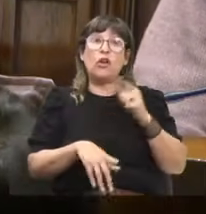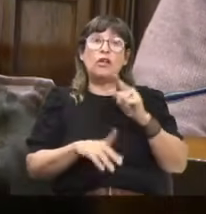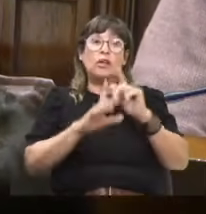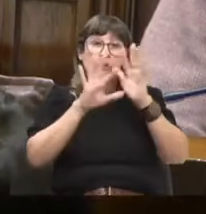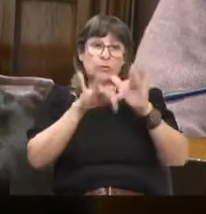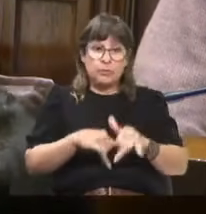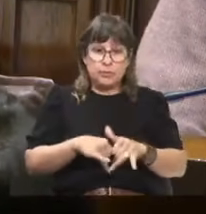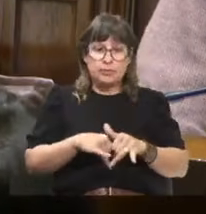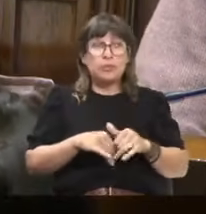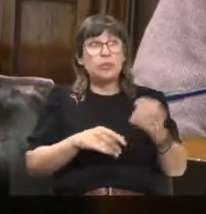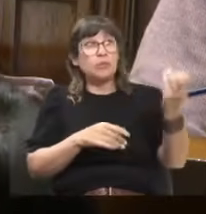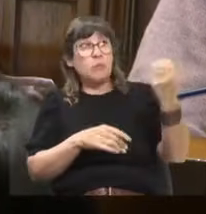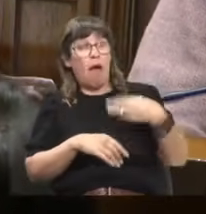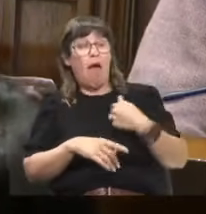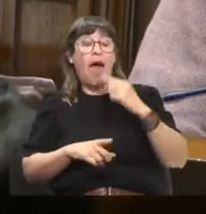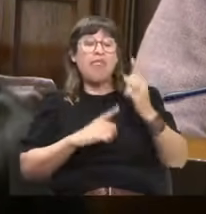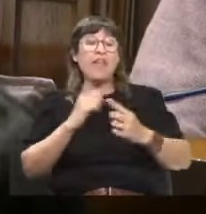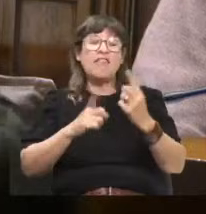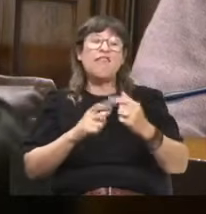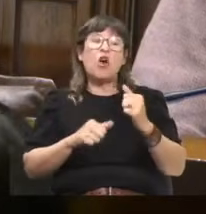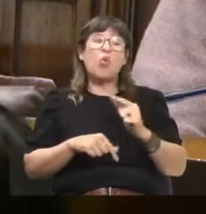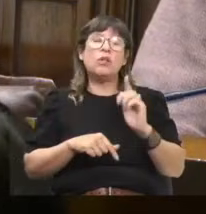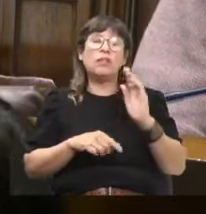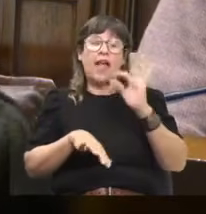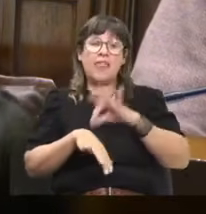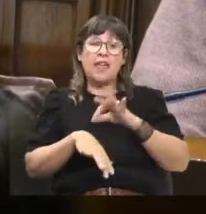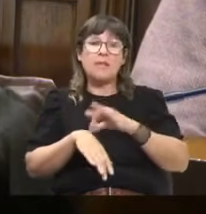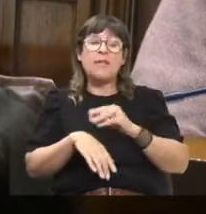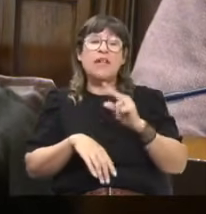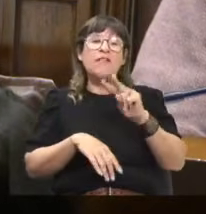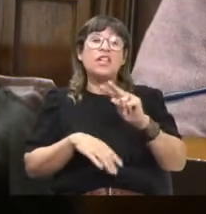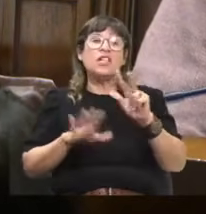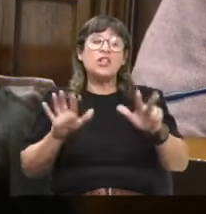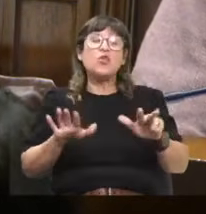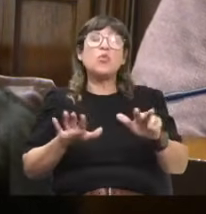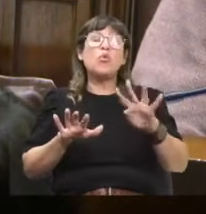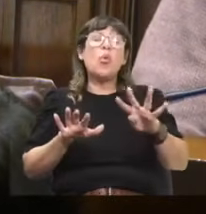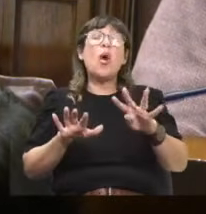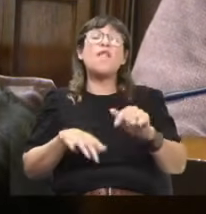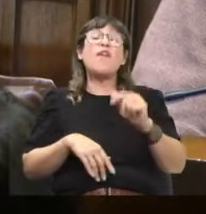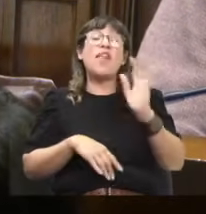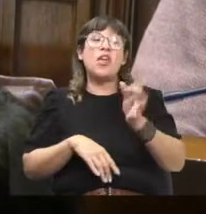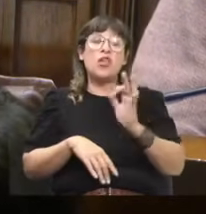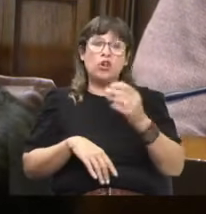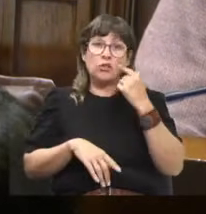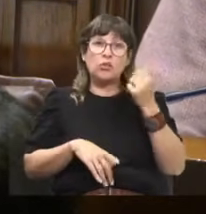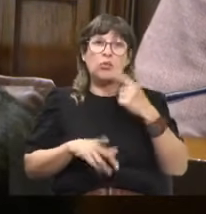decano de la Facultad de Medicina de fecha 29 de octubre, en respuesta al oficio